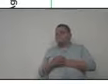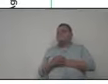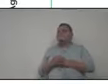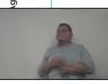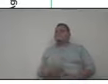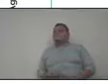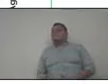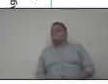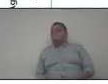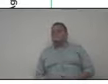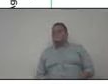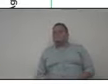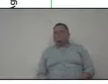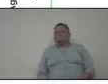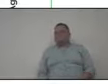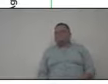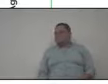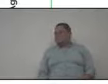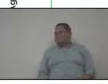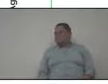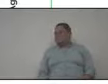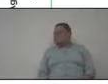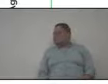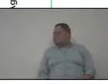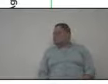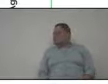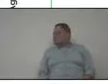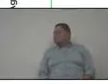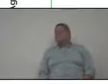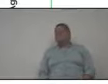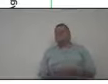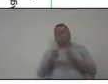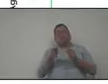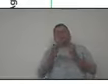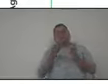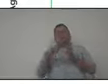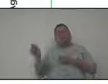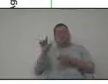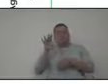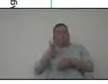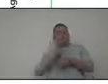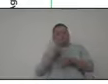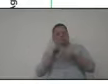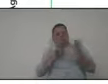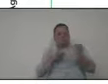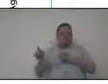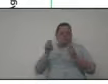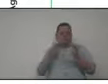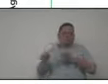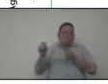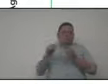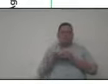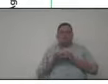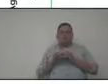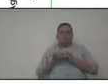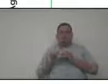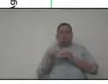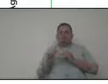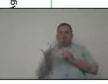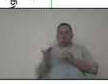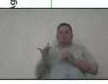Vemos cómo las remisiones igualmente crecieron, y sobre todo